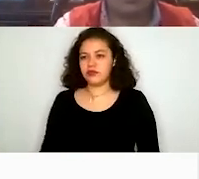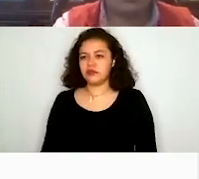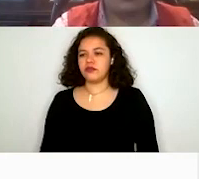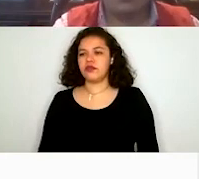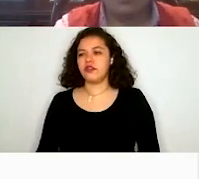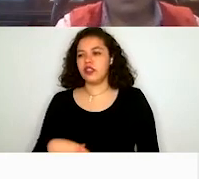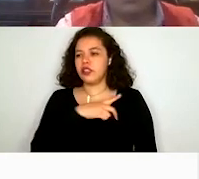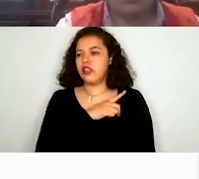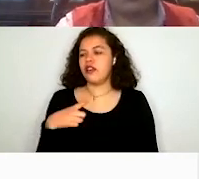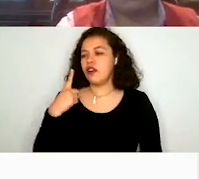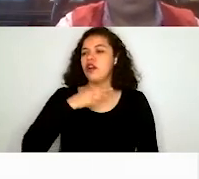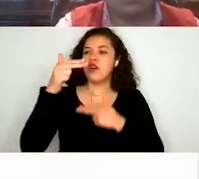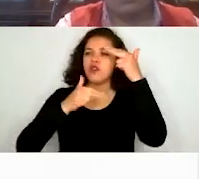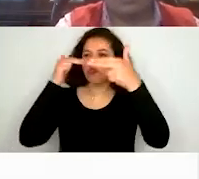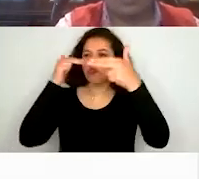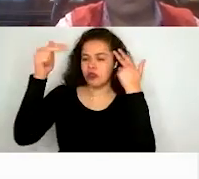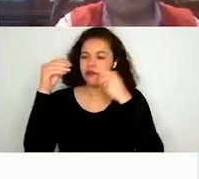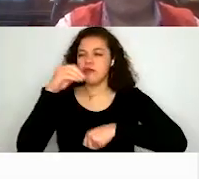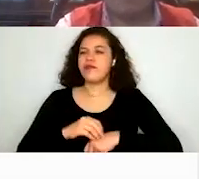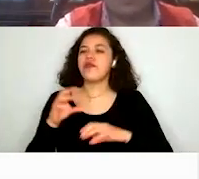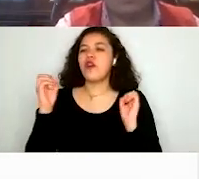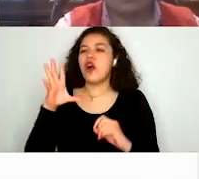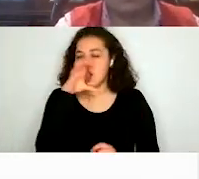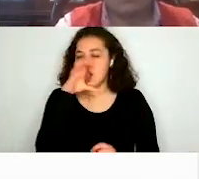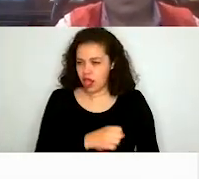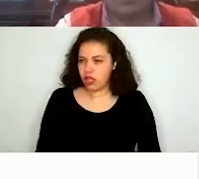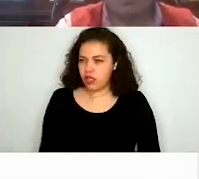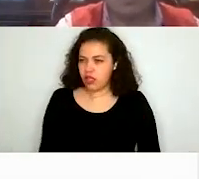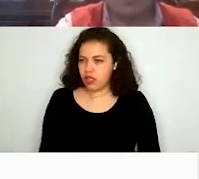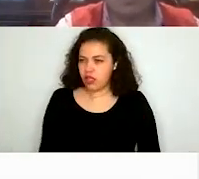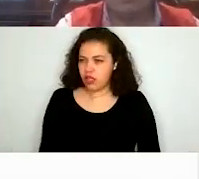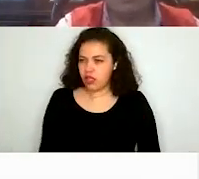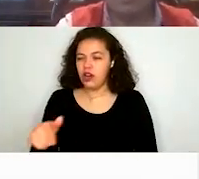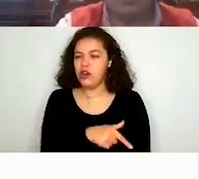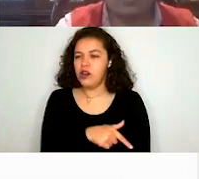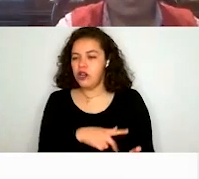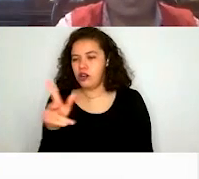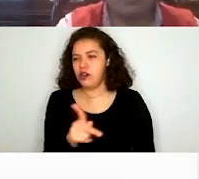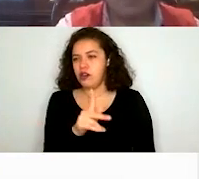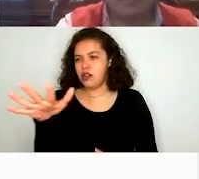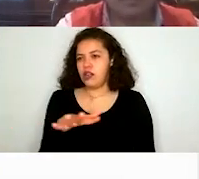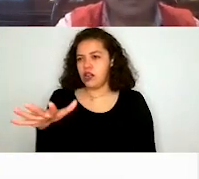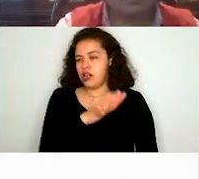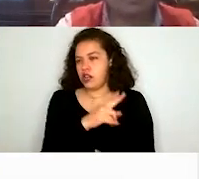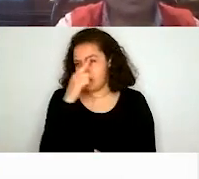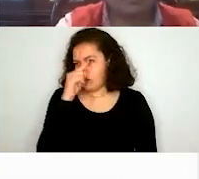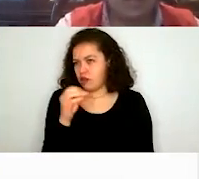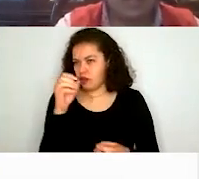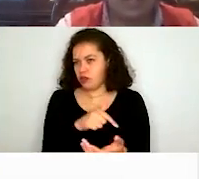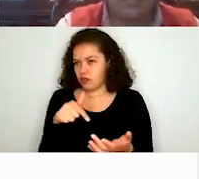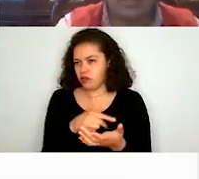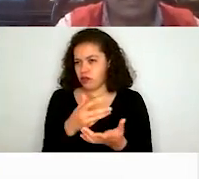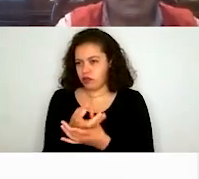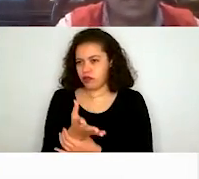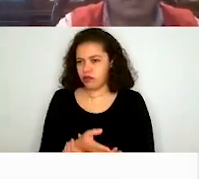menos un detector de humo y o de calor en los espacios públicos del establecimiento o inmueble.